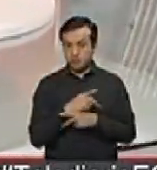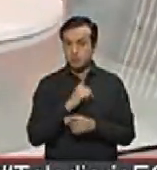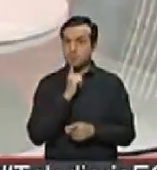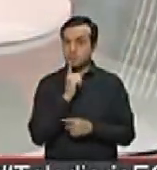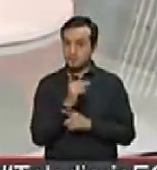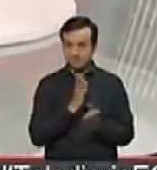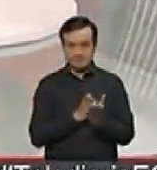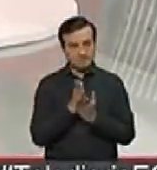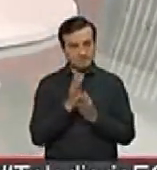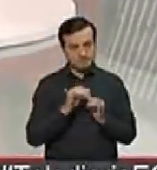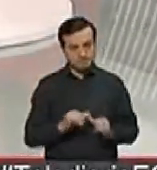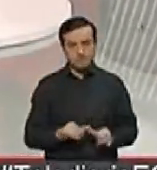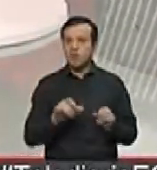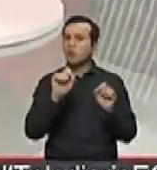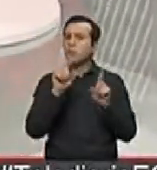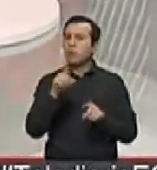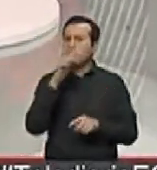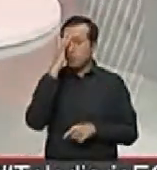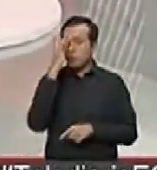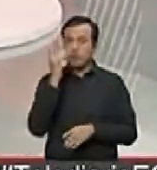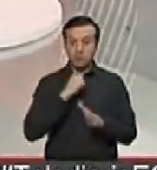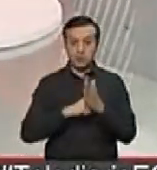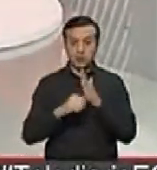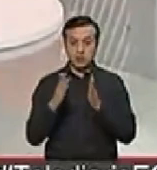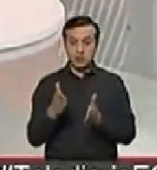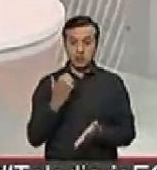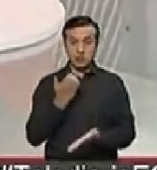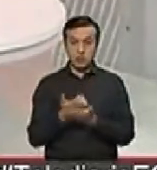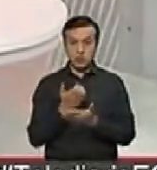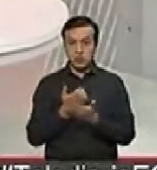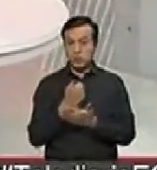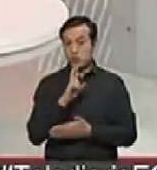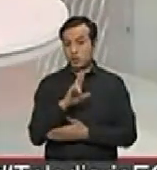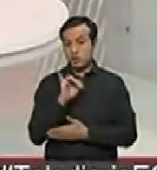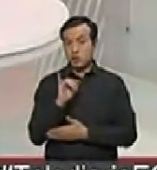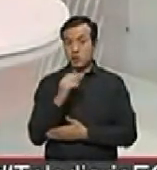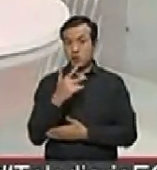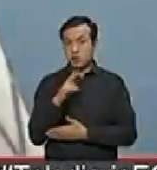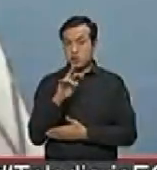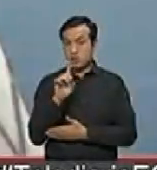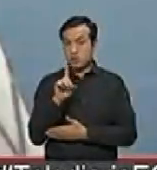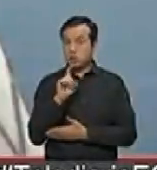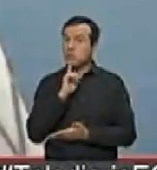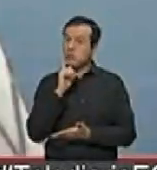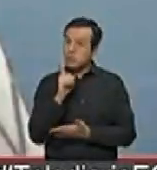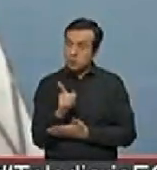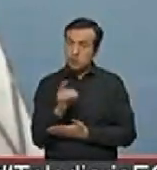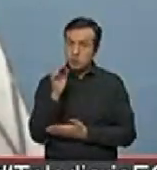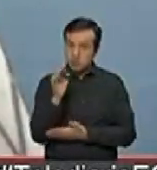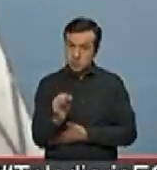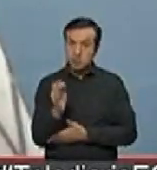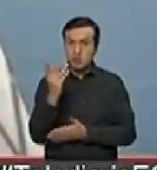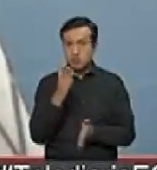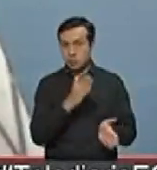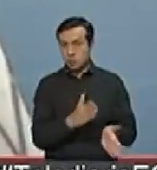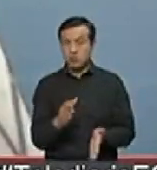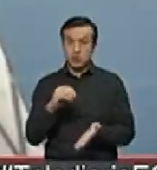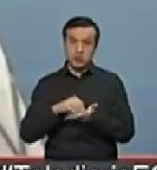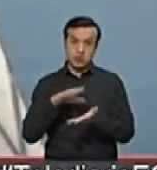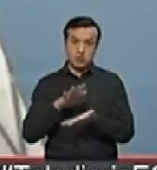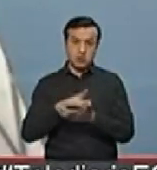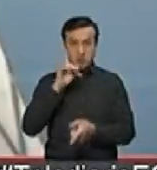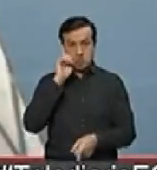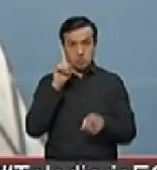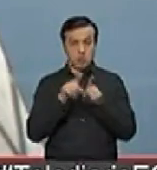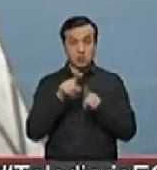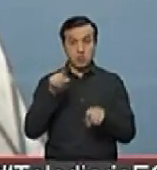camino estamos trabajando. Le pregunto esto porque el ministro de Economía y Finanzas, Richard Martínez, dijo que sí, que obviamente están incluidos dentro de este acuerdo